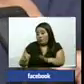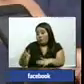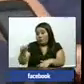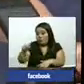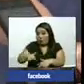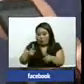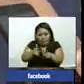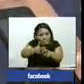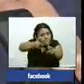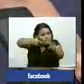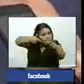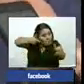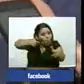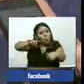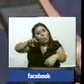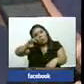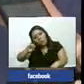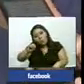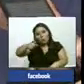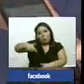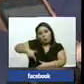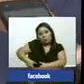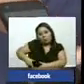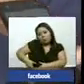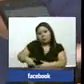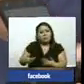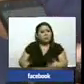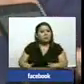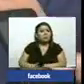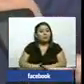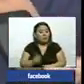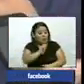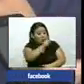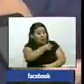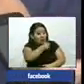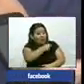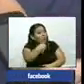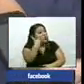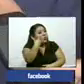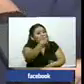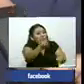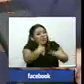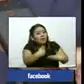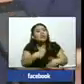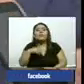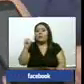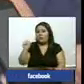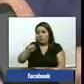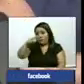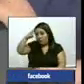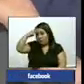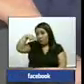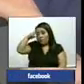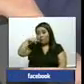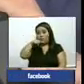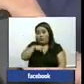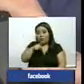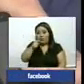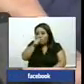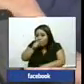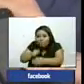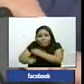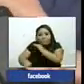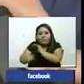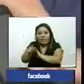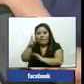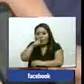acá, escopetas y armas cortas, pistolas. ¿Estas armas venían de siempre de México y Honduras? Sí, todo eso es un tráfico de armas